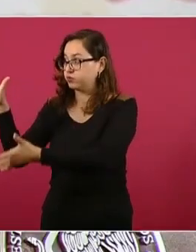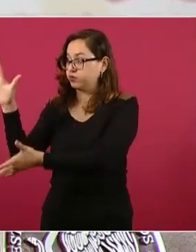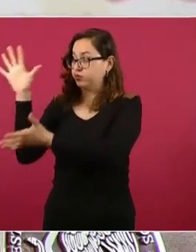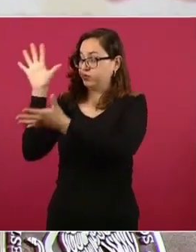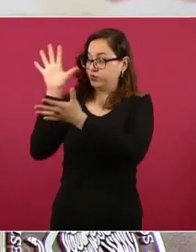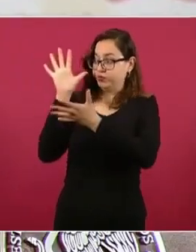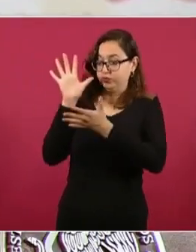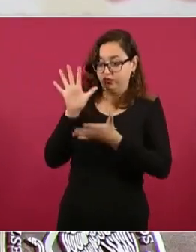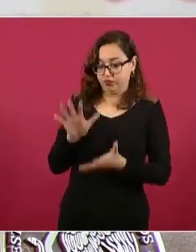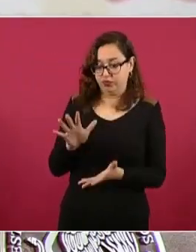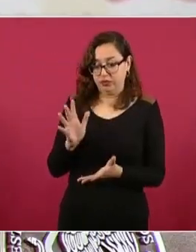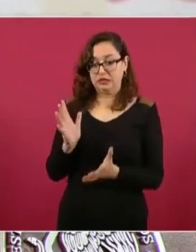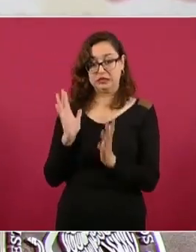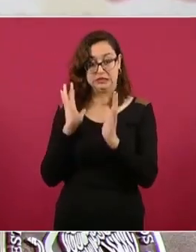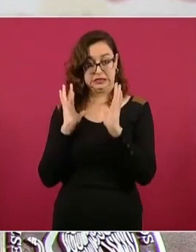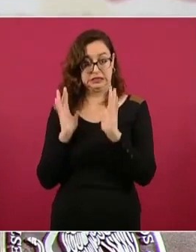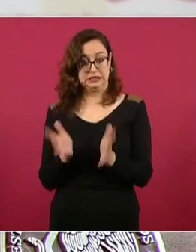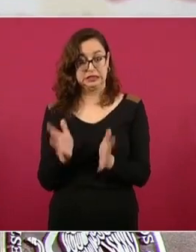hace una